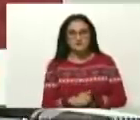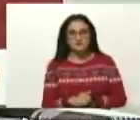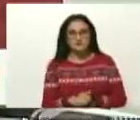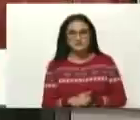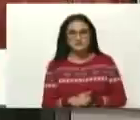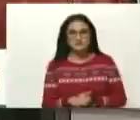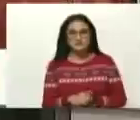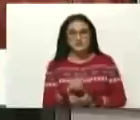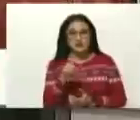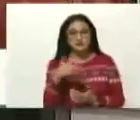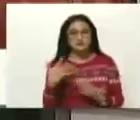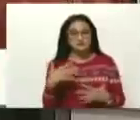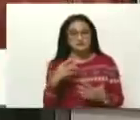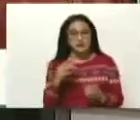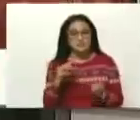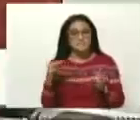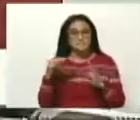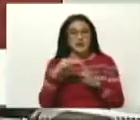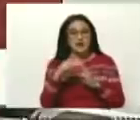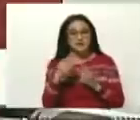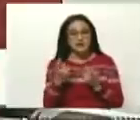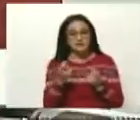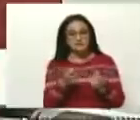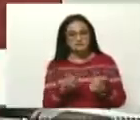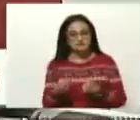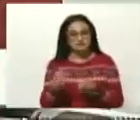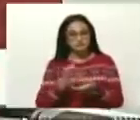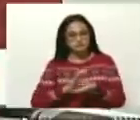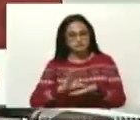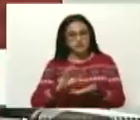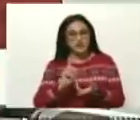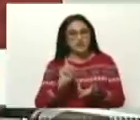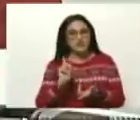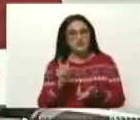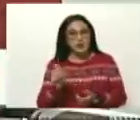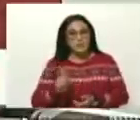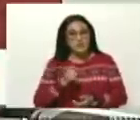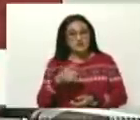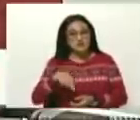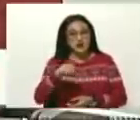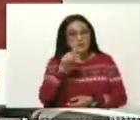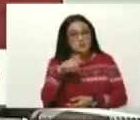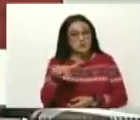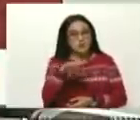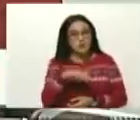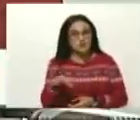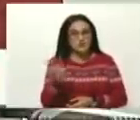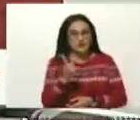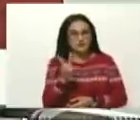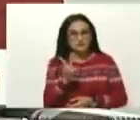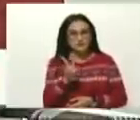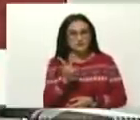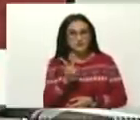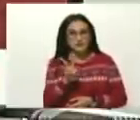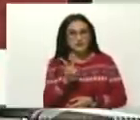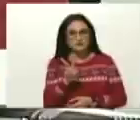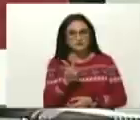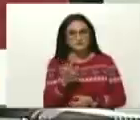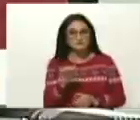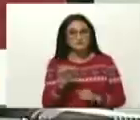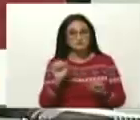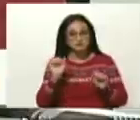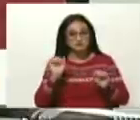beta de recursos que debe ser aprovechada por el pueblo de Venezuela. Y así pues, hemos